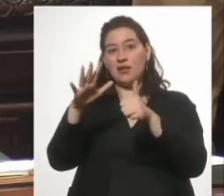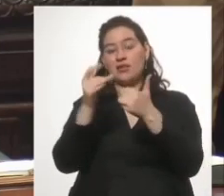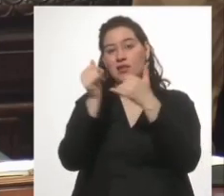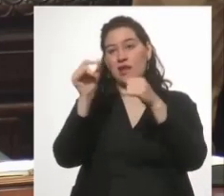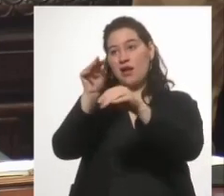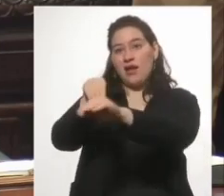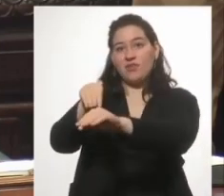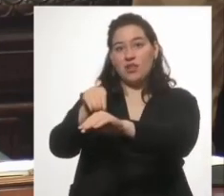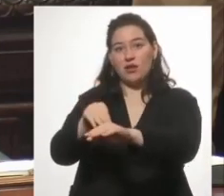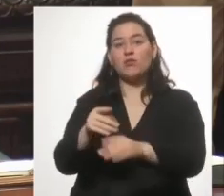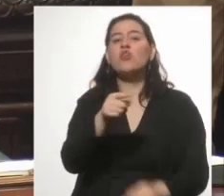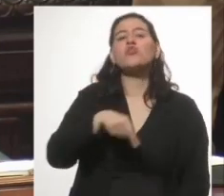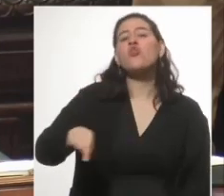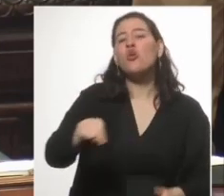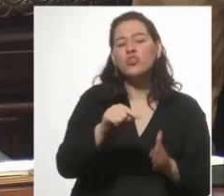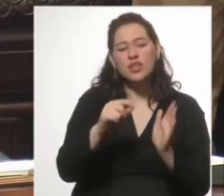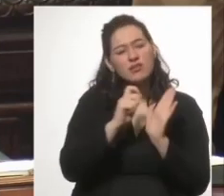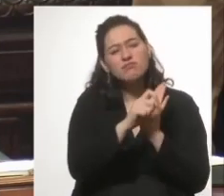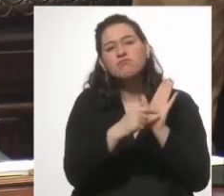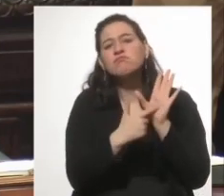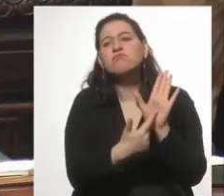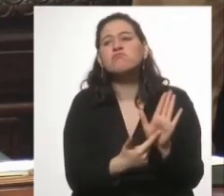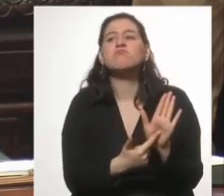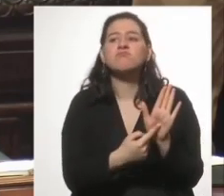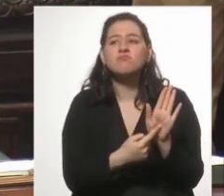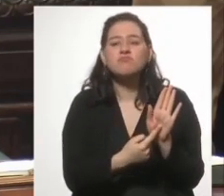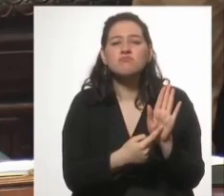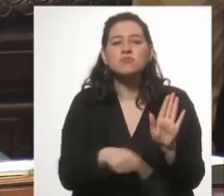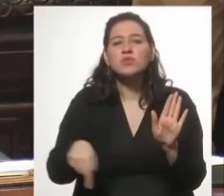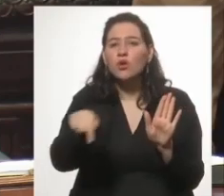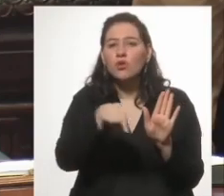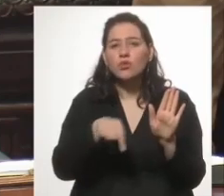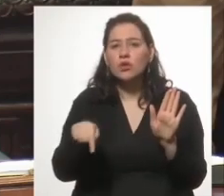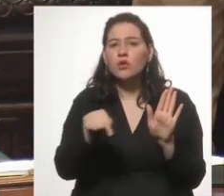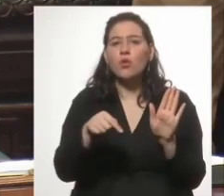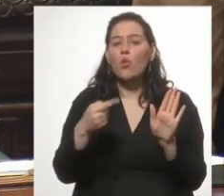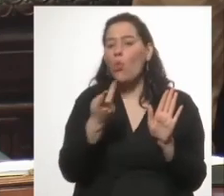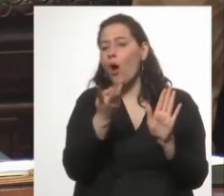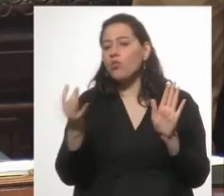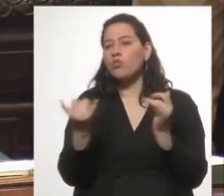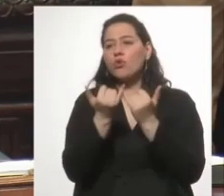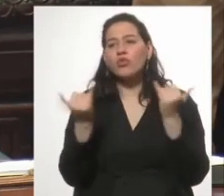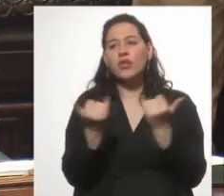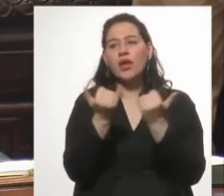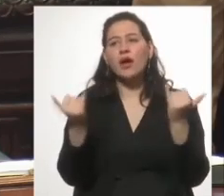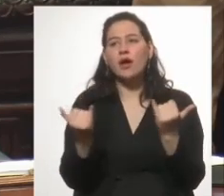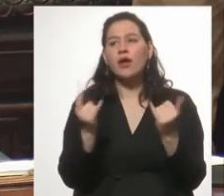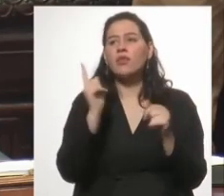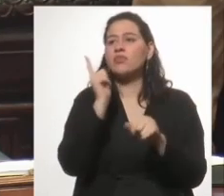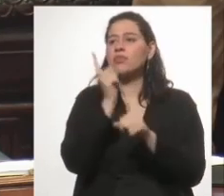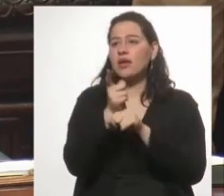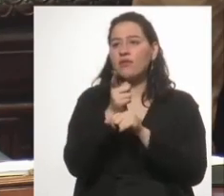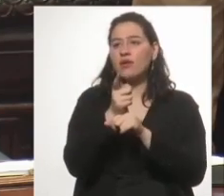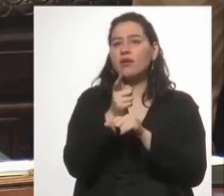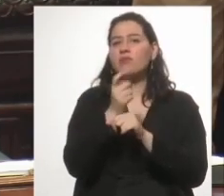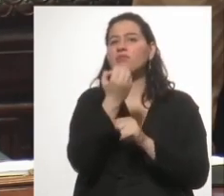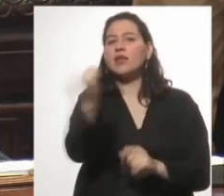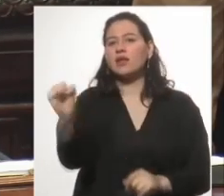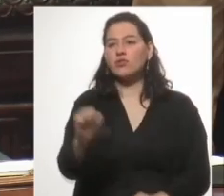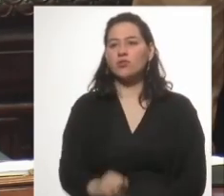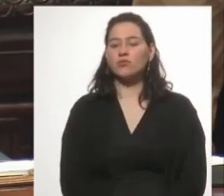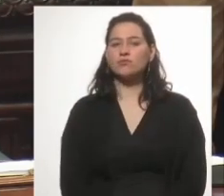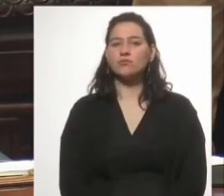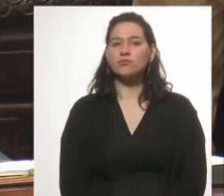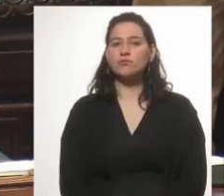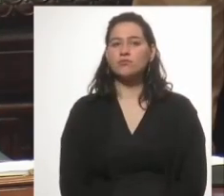comunicar. ¿Dónde está escrito a partir de cuántos días constituye delito?